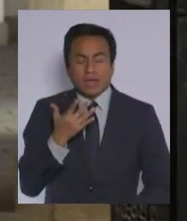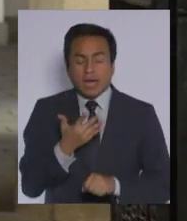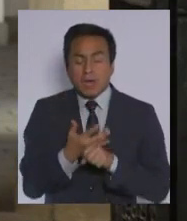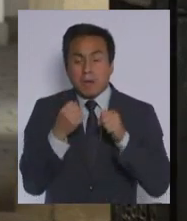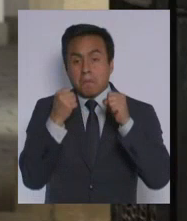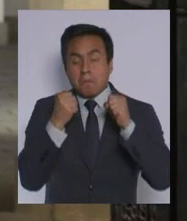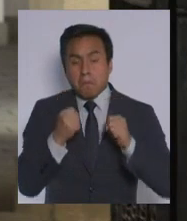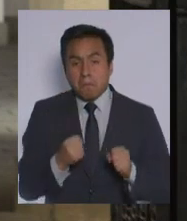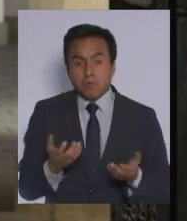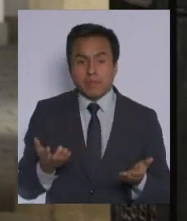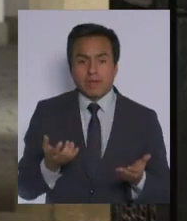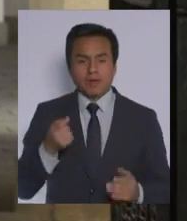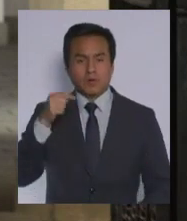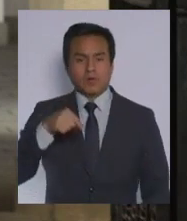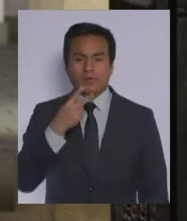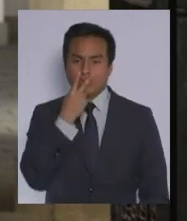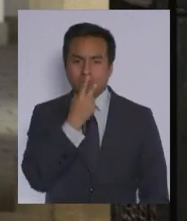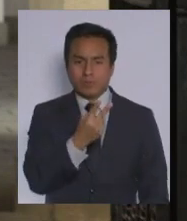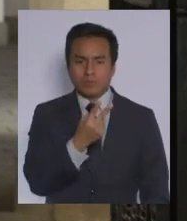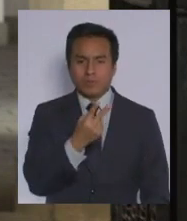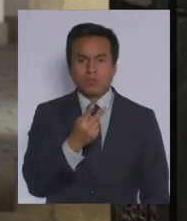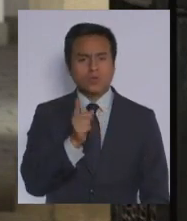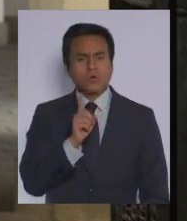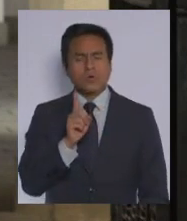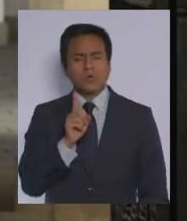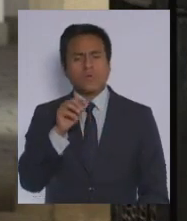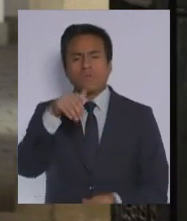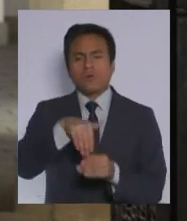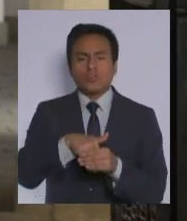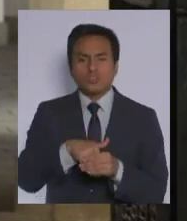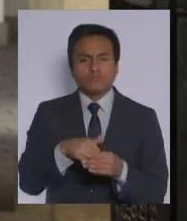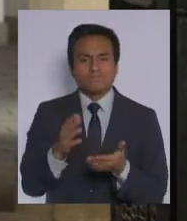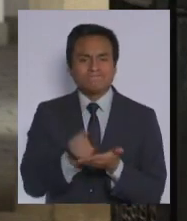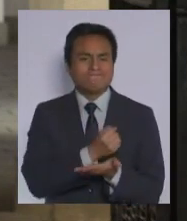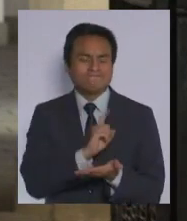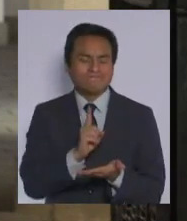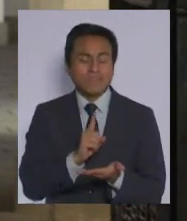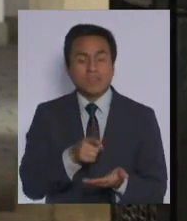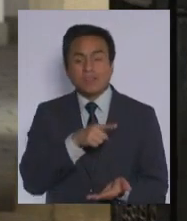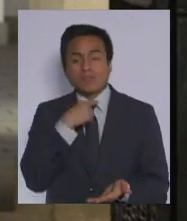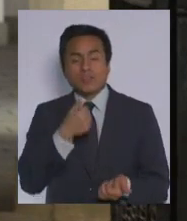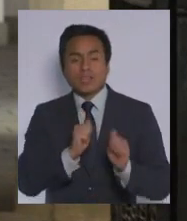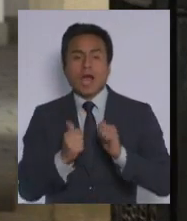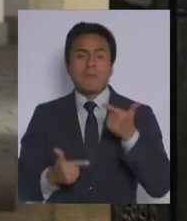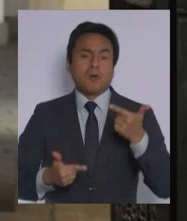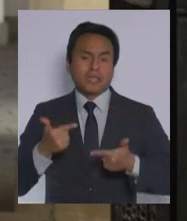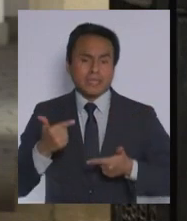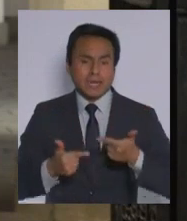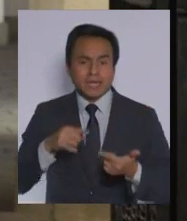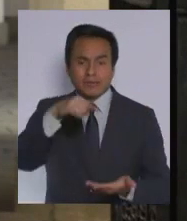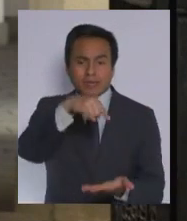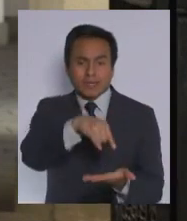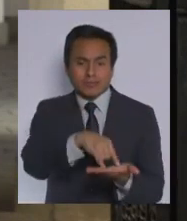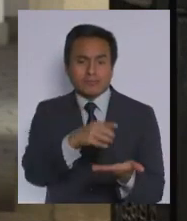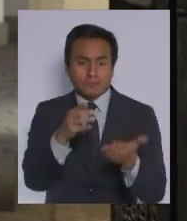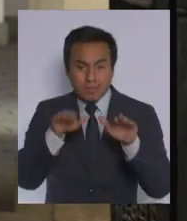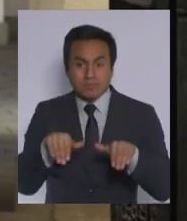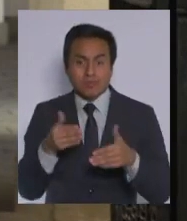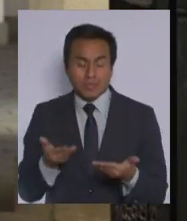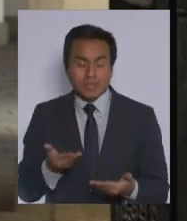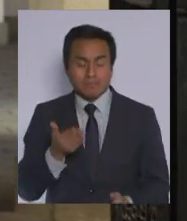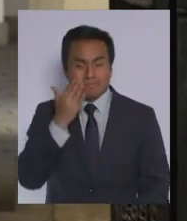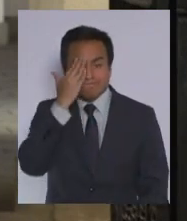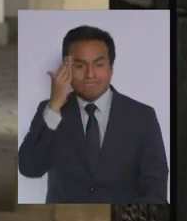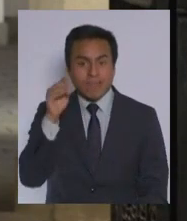la posibilidad que hoy día la vimos de no tener los votos de sufrir una derrota política en el congreso nacional como hoy día